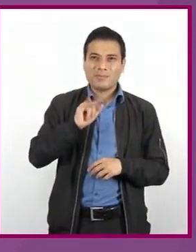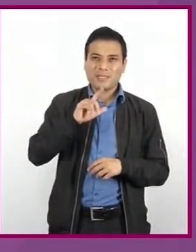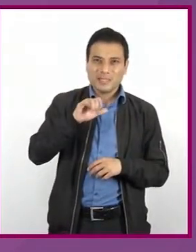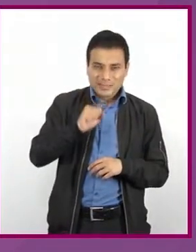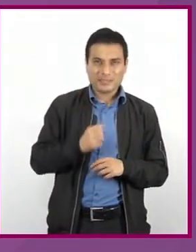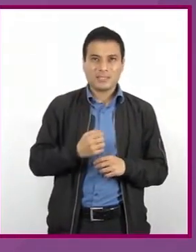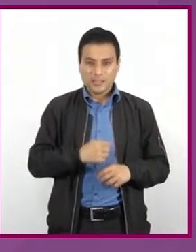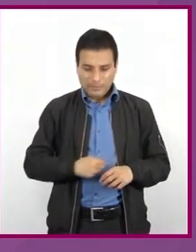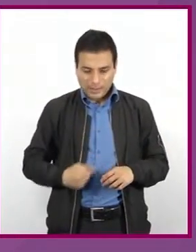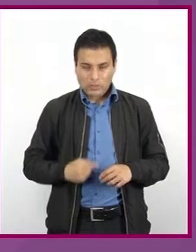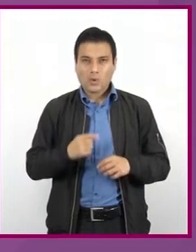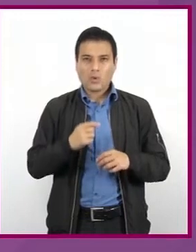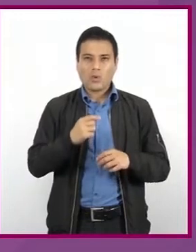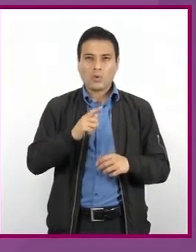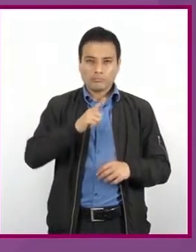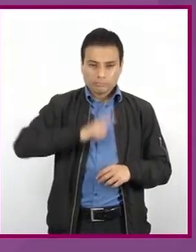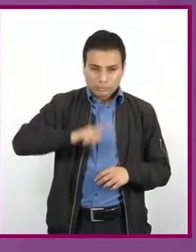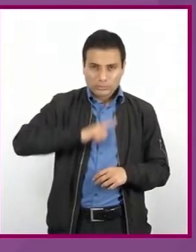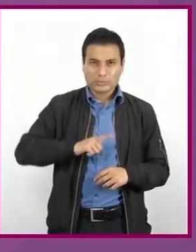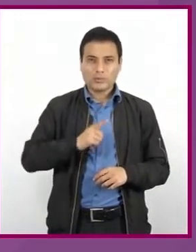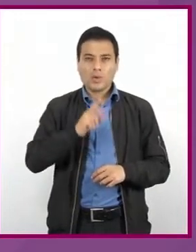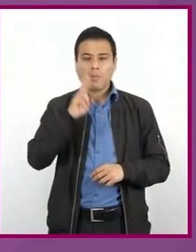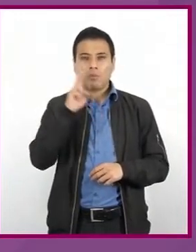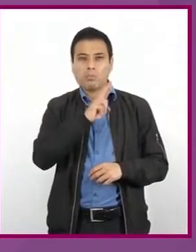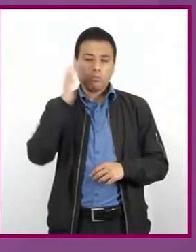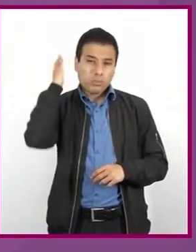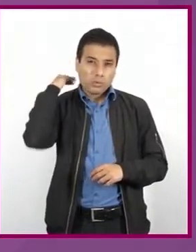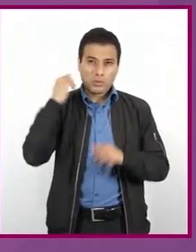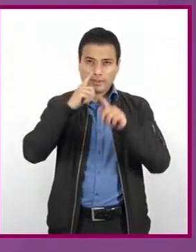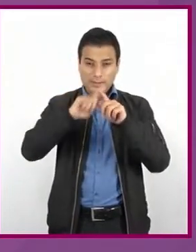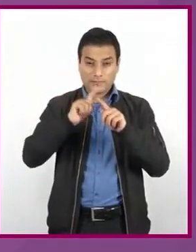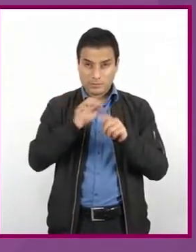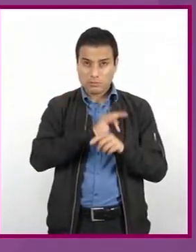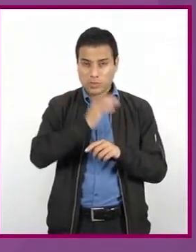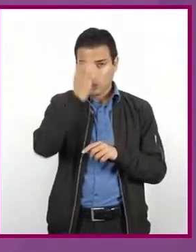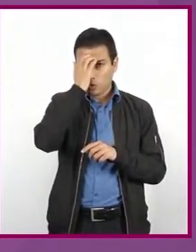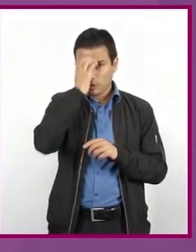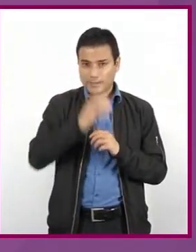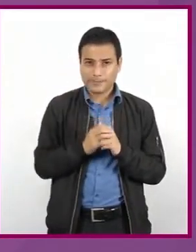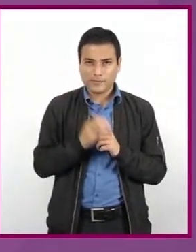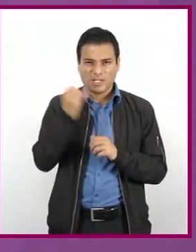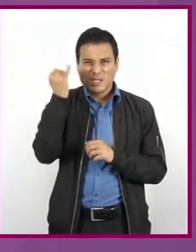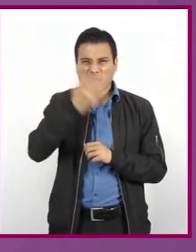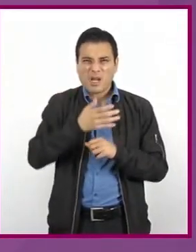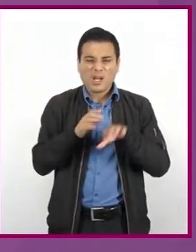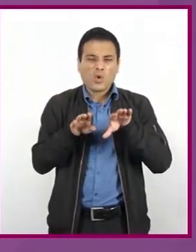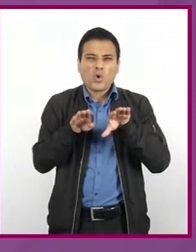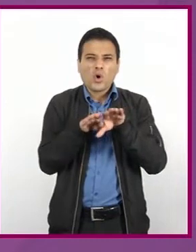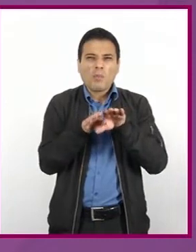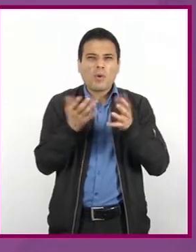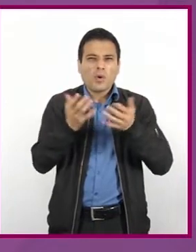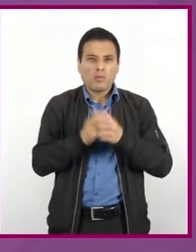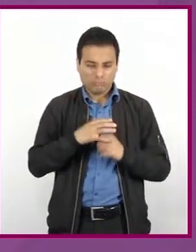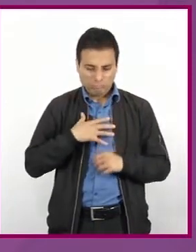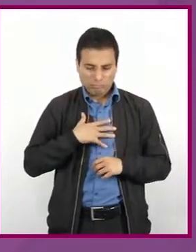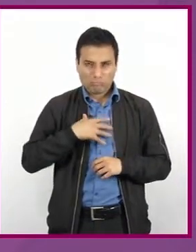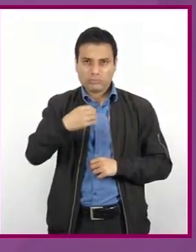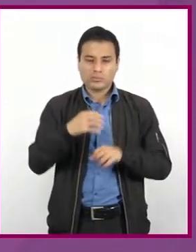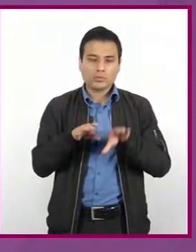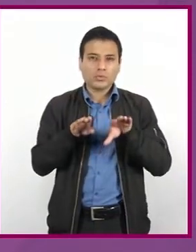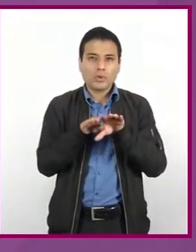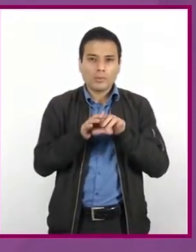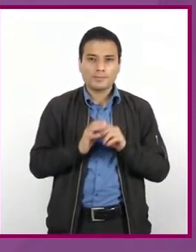urinario, corazón y pulmones, entre otros órganos. Para registrar la imagen radiológica llamada radiografía,